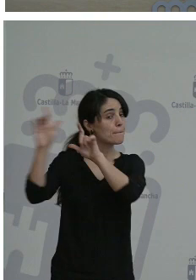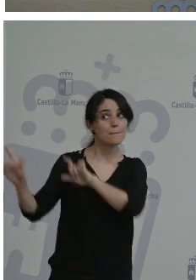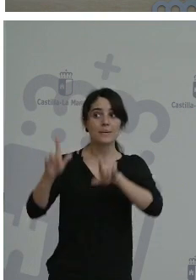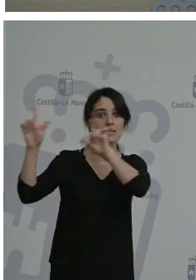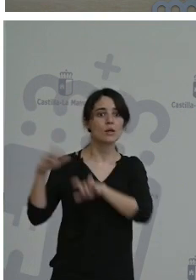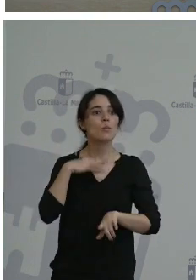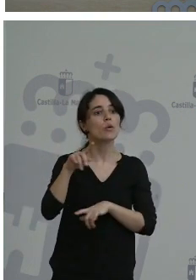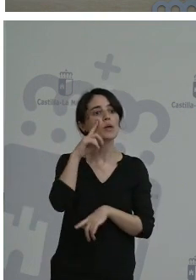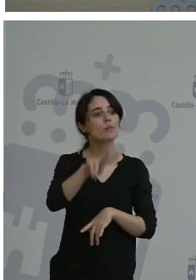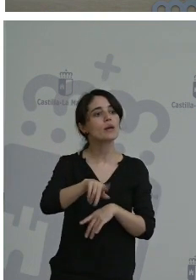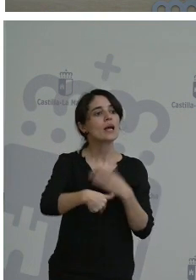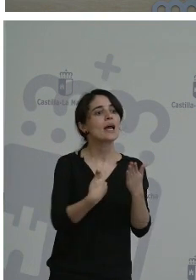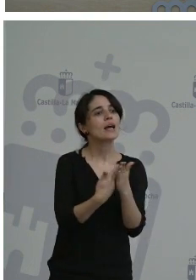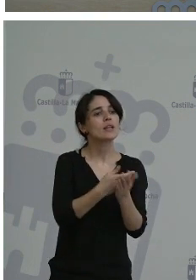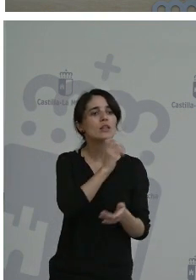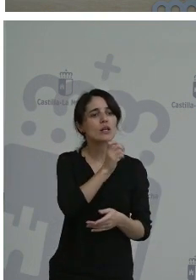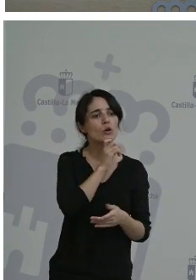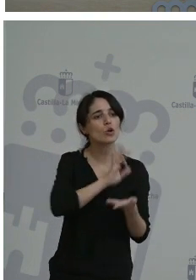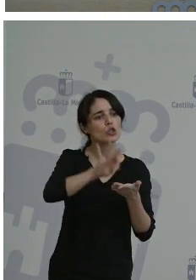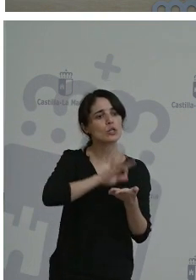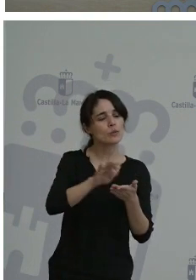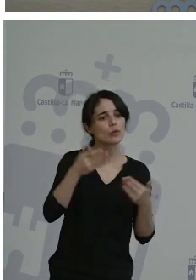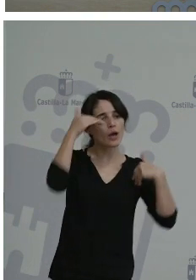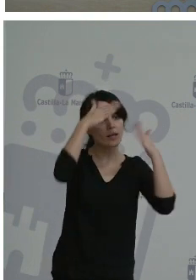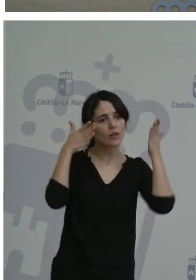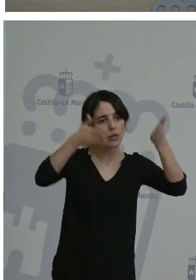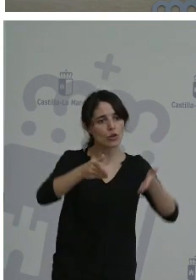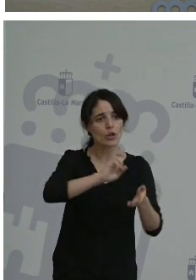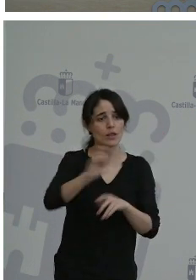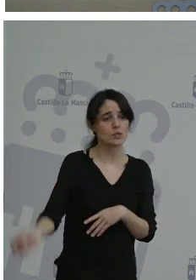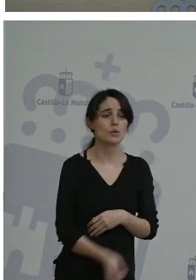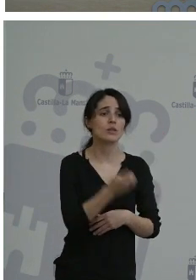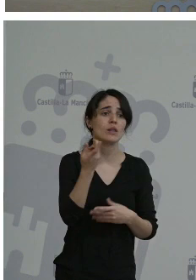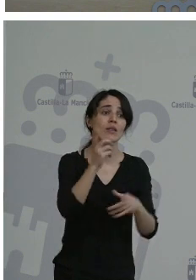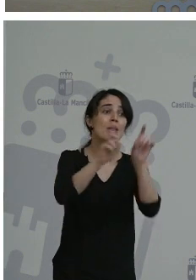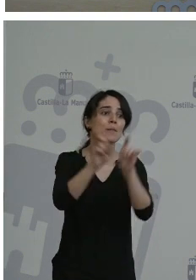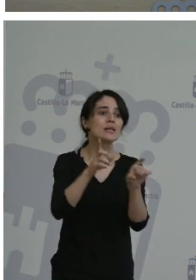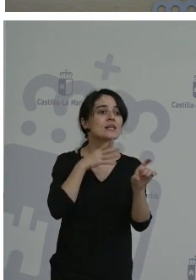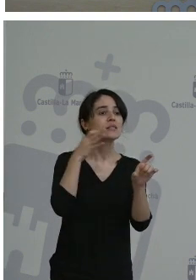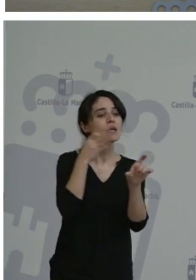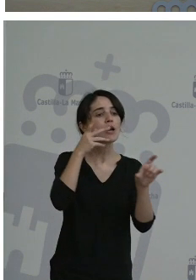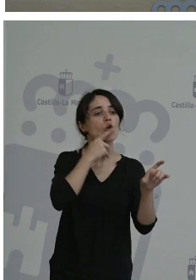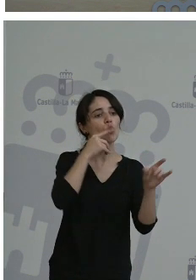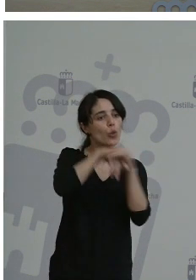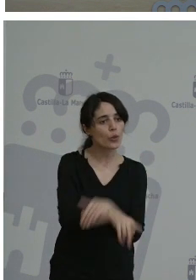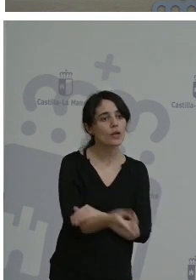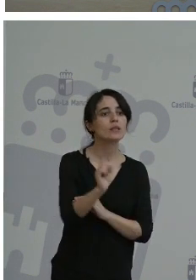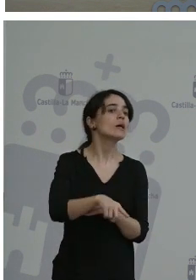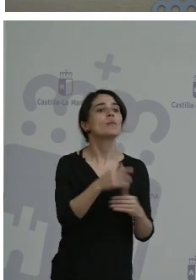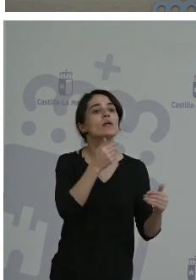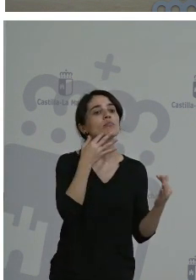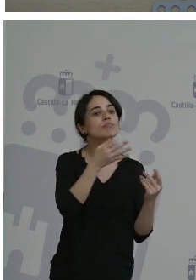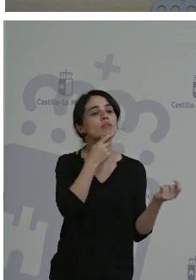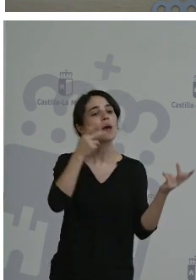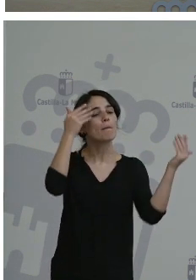garantizar que los beneficios de la gestión de la diversidad se conocen en las empresas. Cómo promover organizaciones que dan la bienvenida a